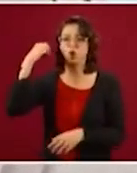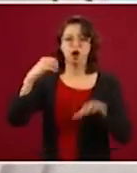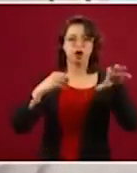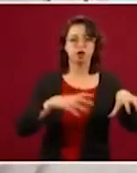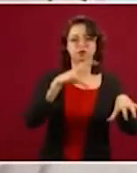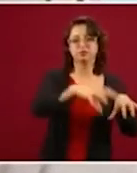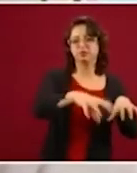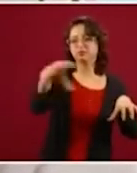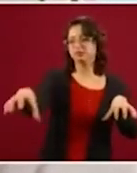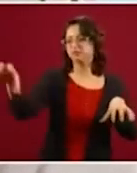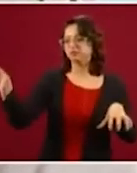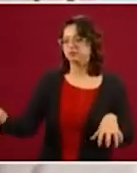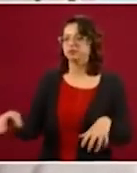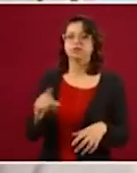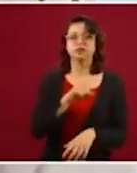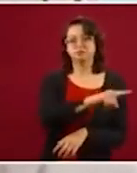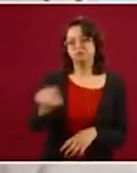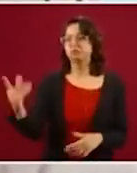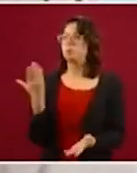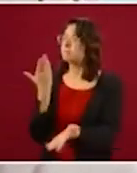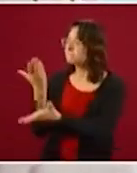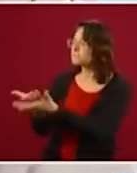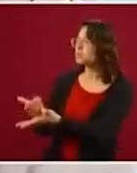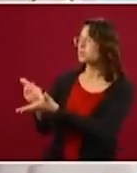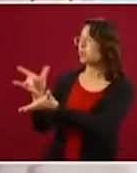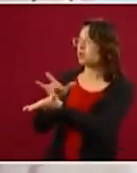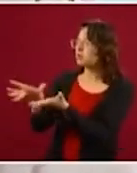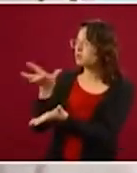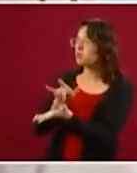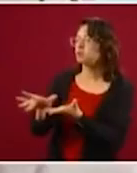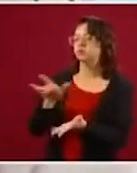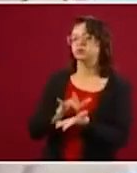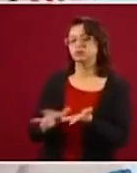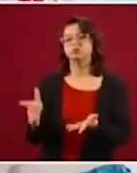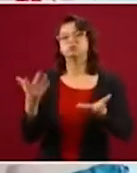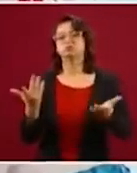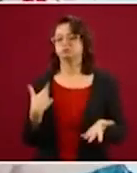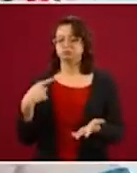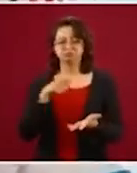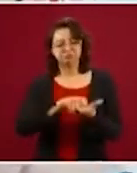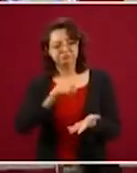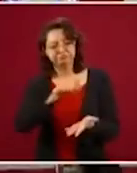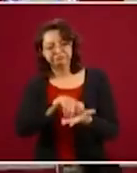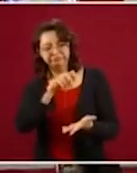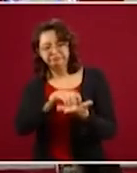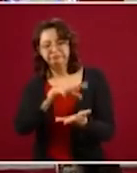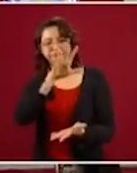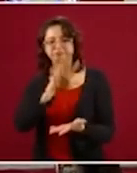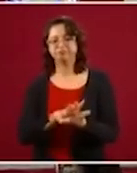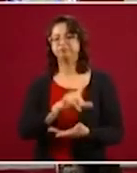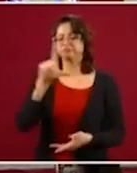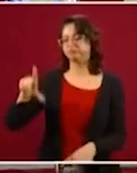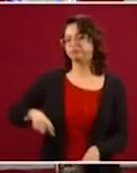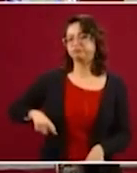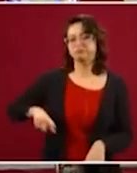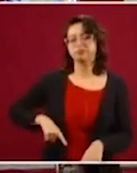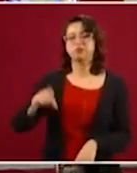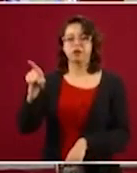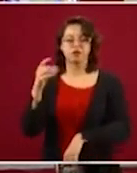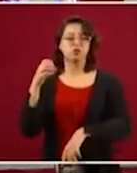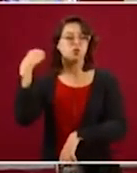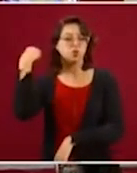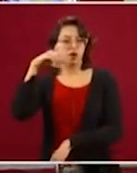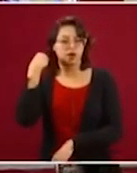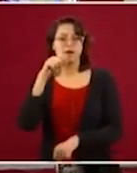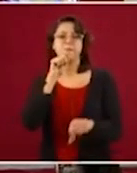las solicitudes que ha habido en esta en estos recorridos las solicitudes que se reciben en el gobierno estatal en el gobierno